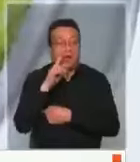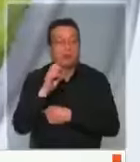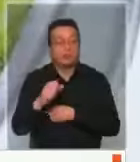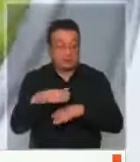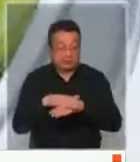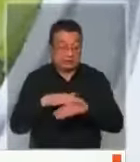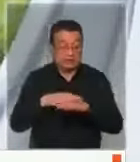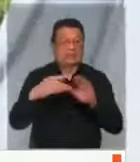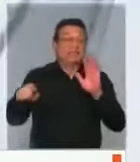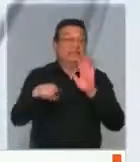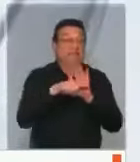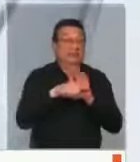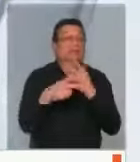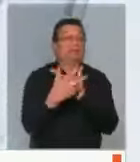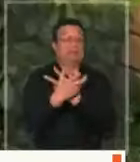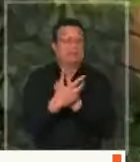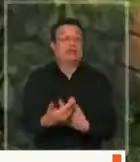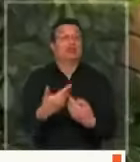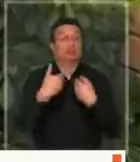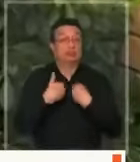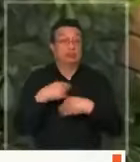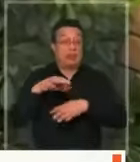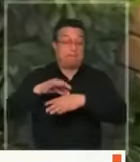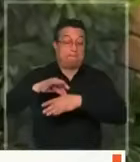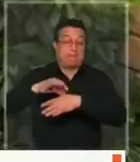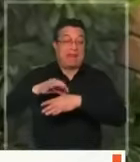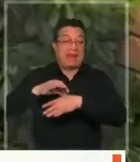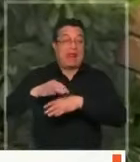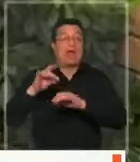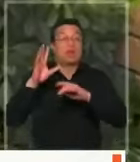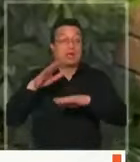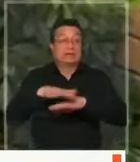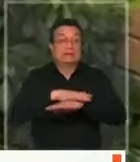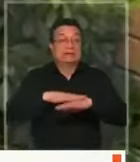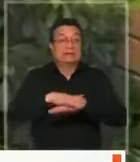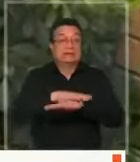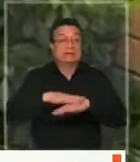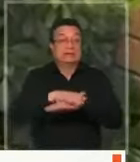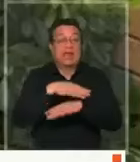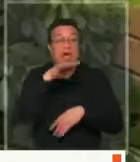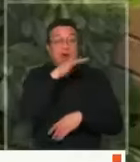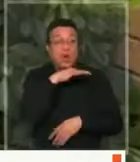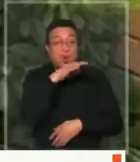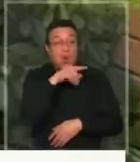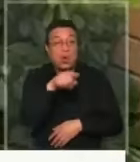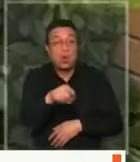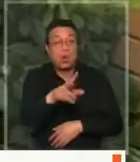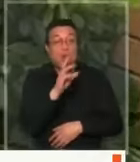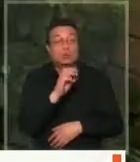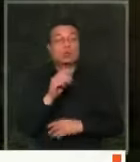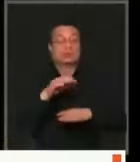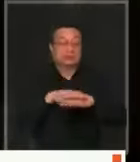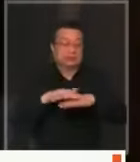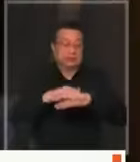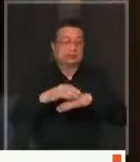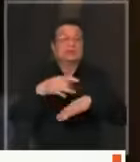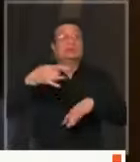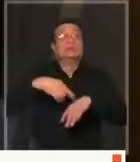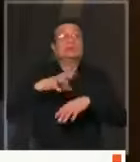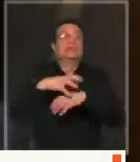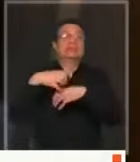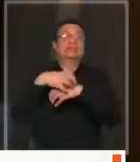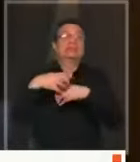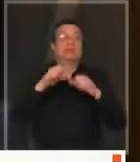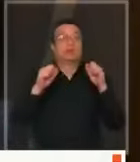nocivos, tóxicos, sobre la piel si el medicamento o lo que estamos usando es de tratamiento tópico sobre la piel.